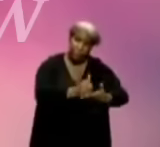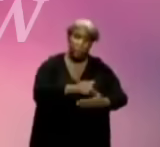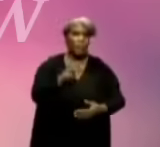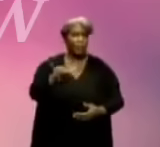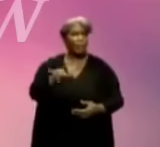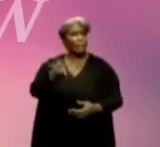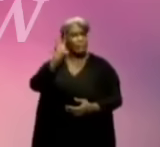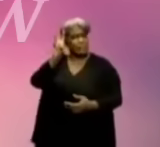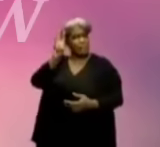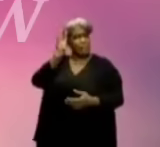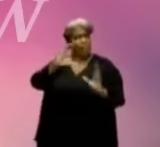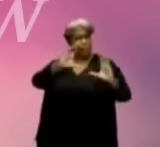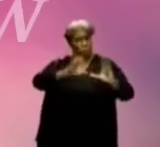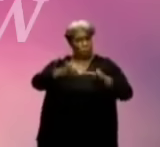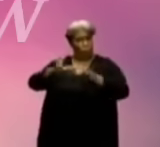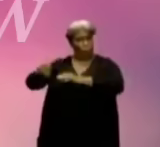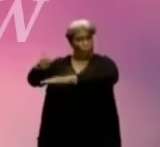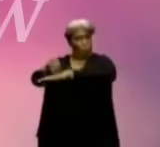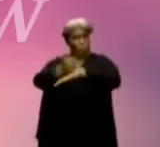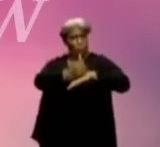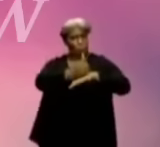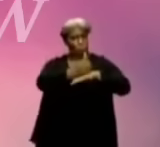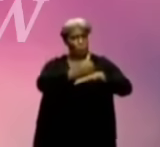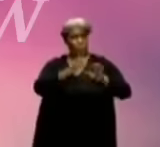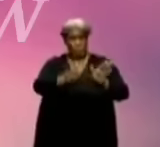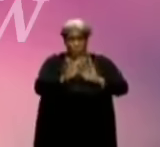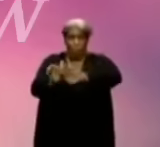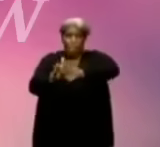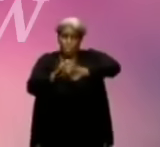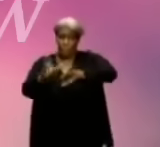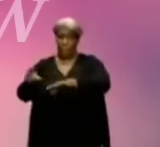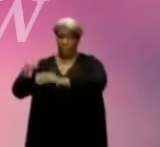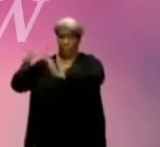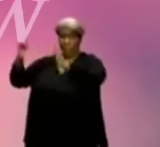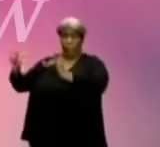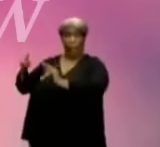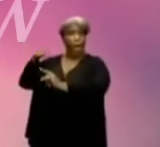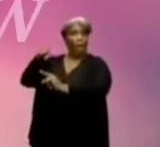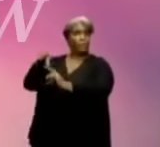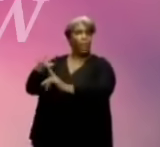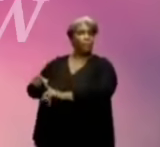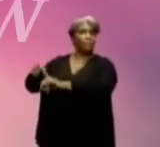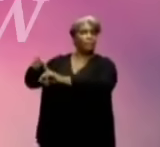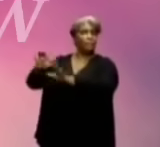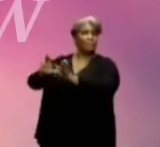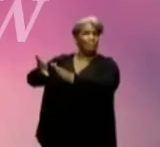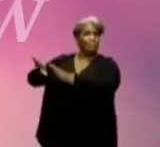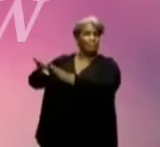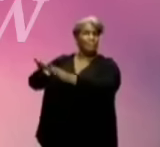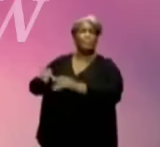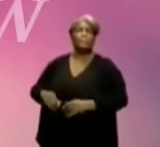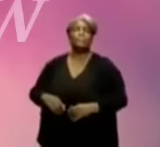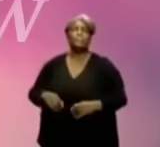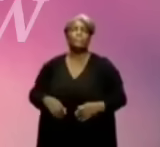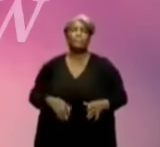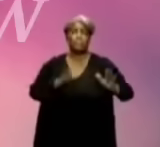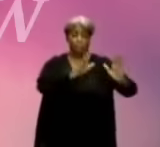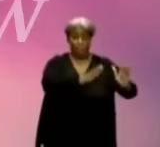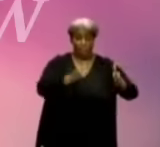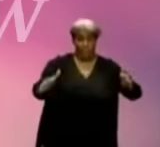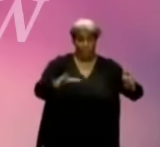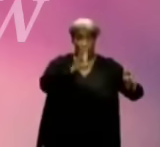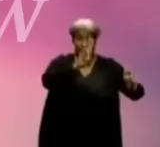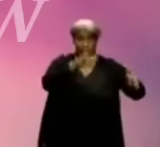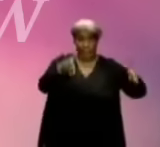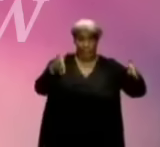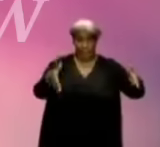que con excepción de la de Higüey, que es una nueva construcción que estaba para otro fin y lo estamos haciendo para eso, esas unidades